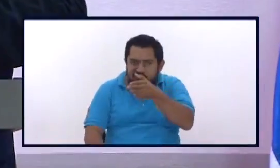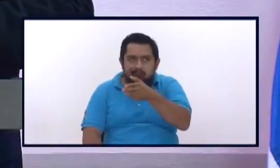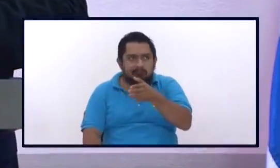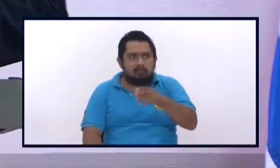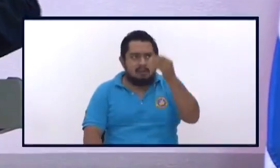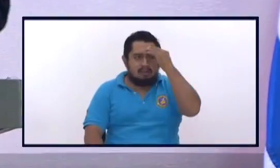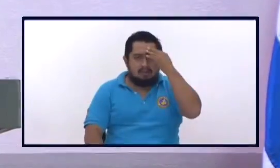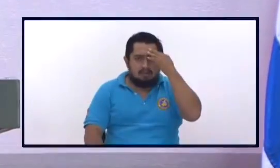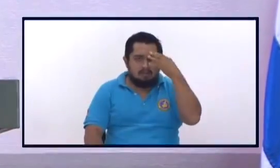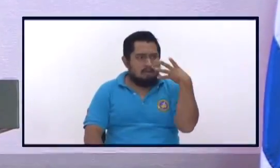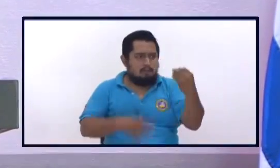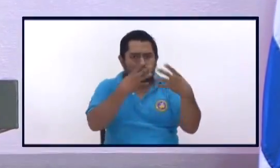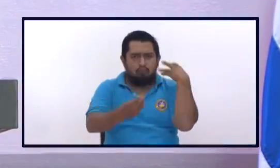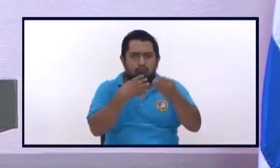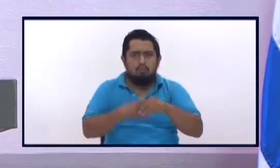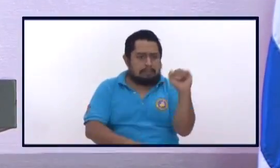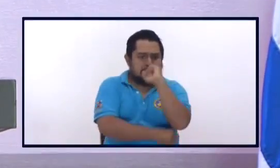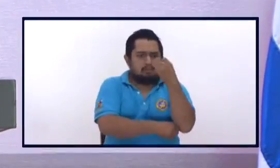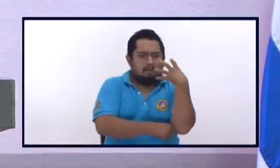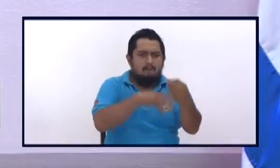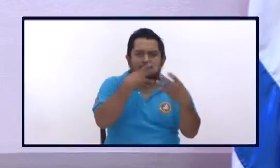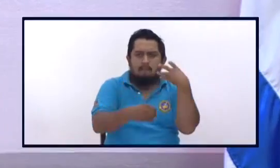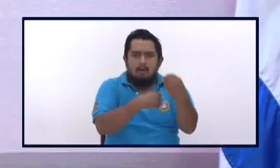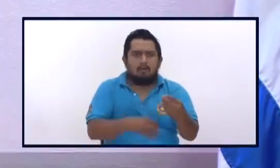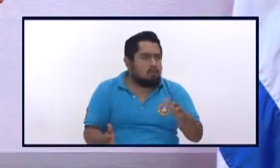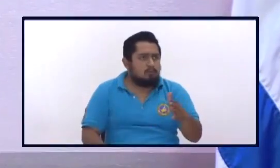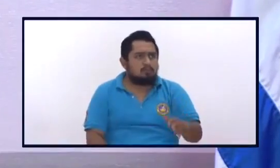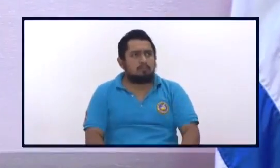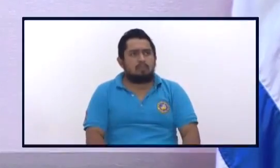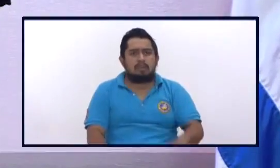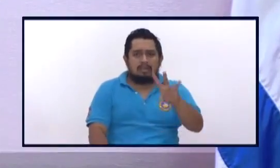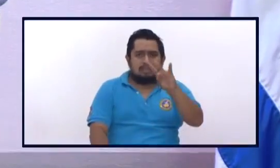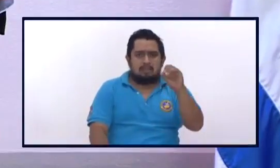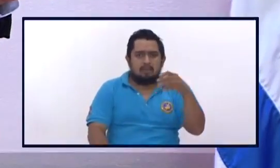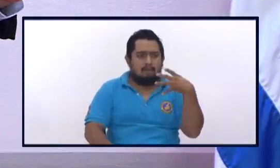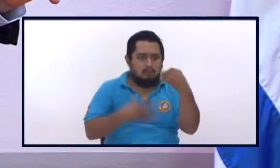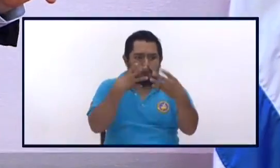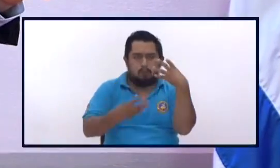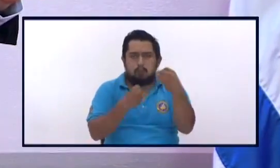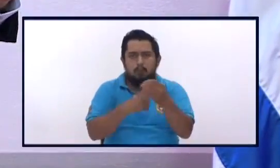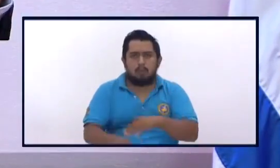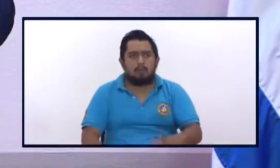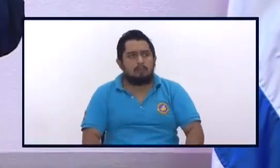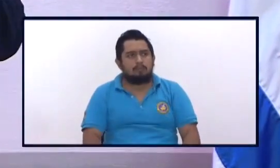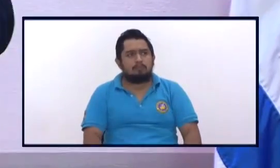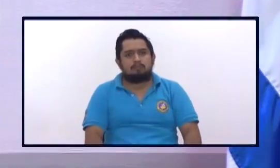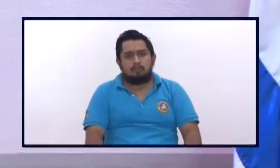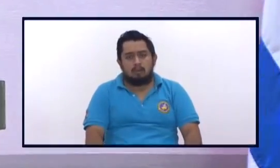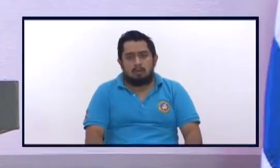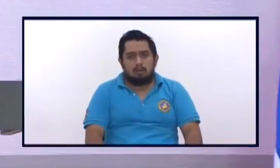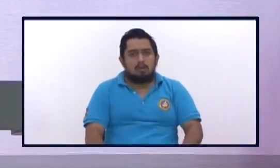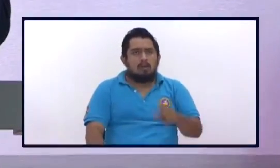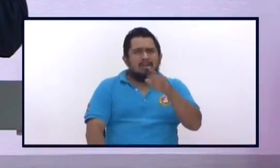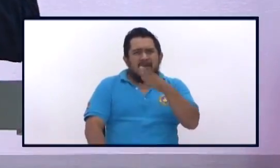sabe a cuánto circulan los casos en eeuu 65 millas por hora y 70 en las carreteras abiertas multiplicarlo por 1.6 2